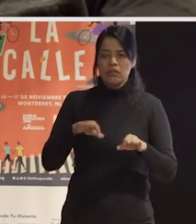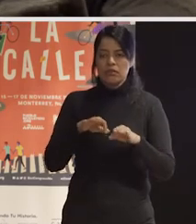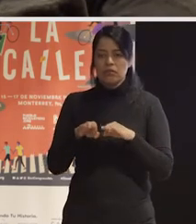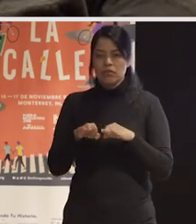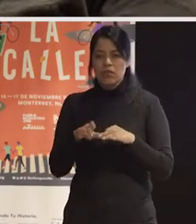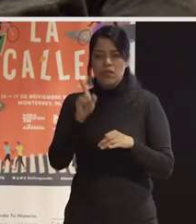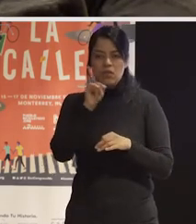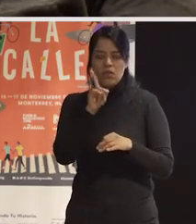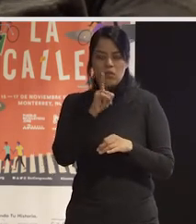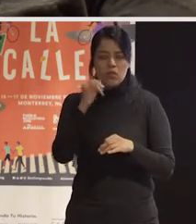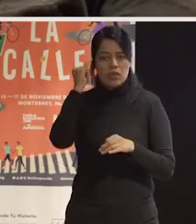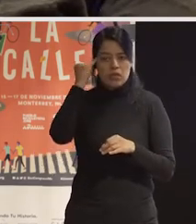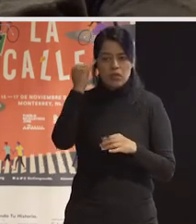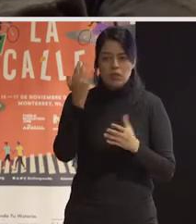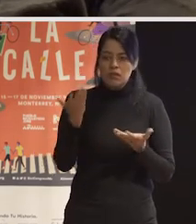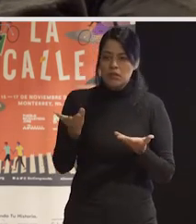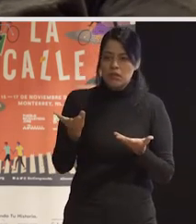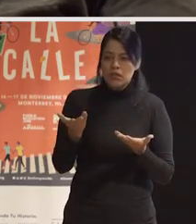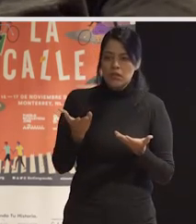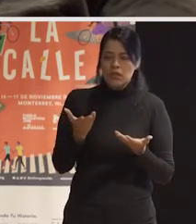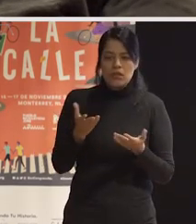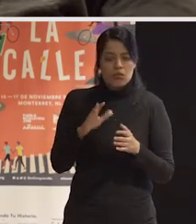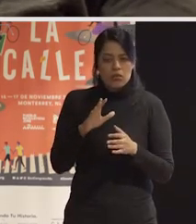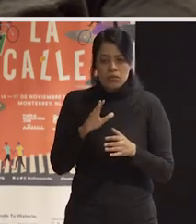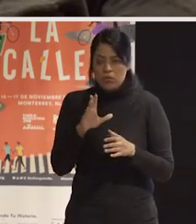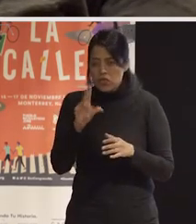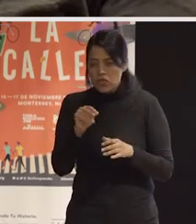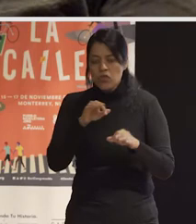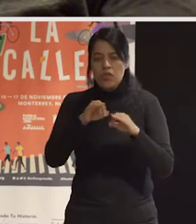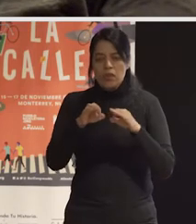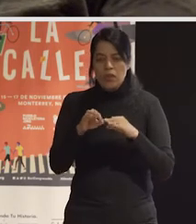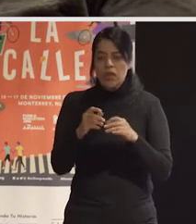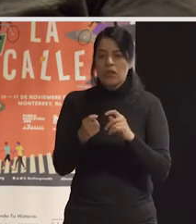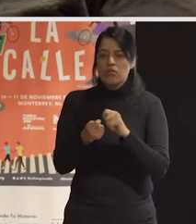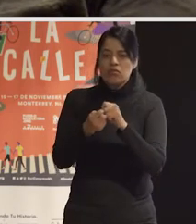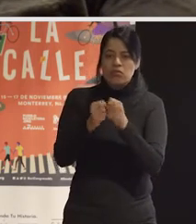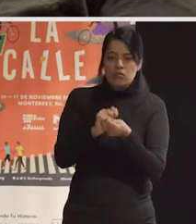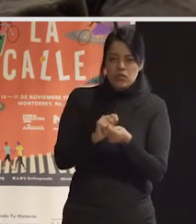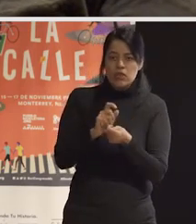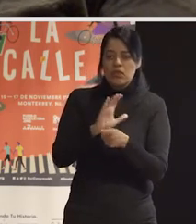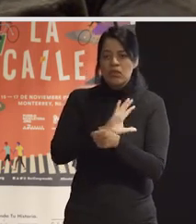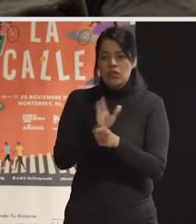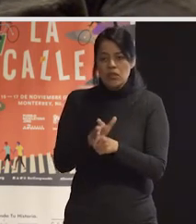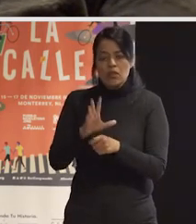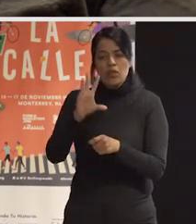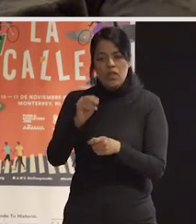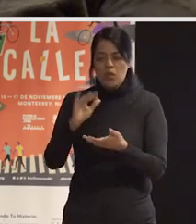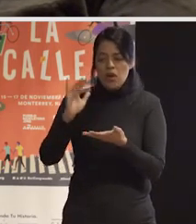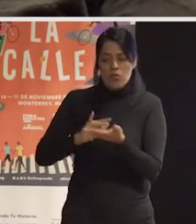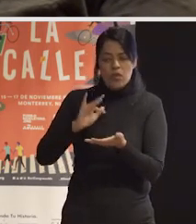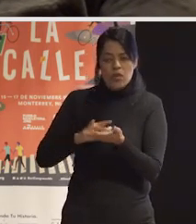mujeres indígenas porque no aportamos sus luchas no trabajar con mujeres trans porque no acordamos sus luchas yo como siempre